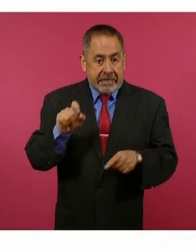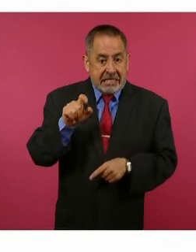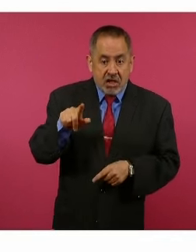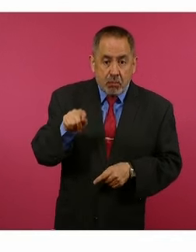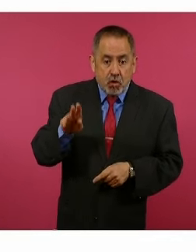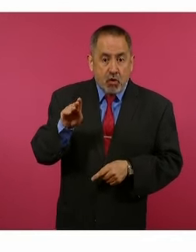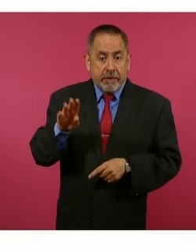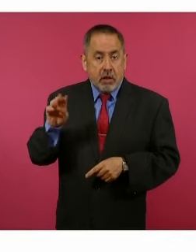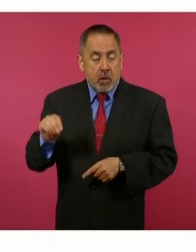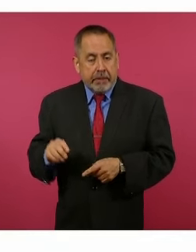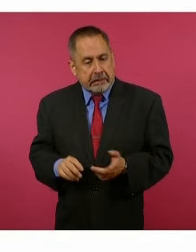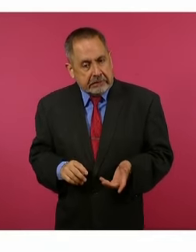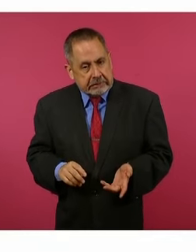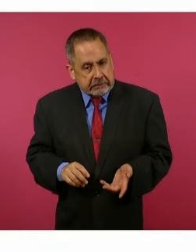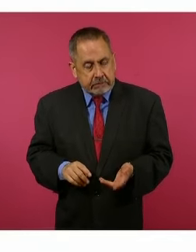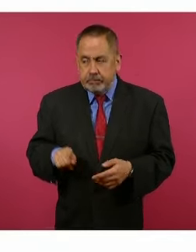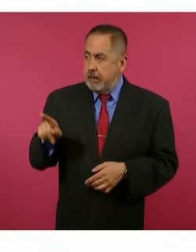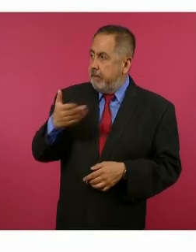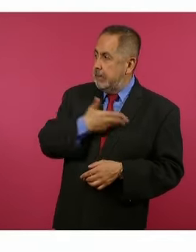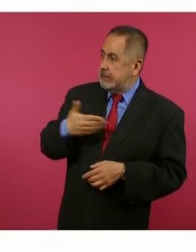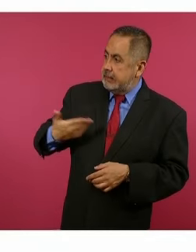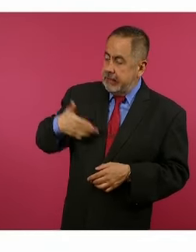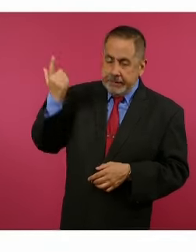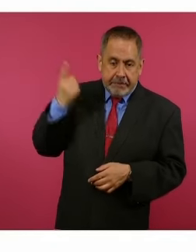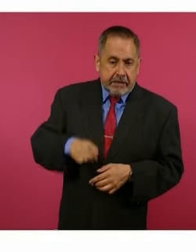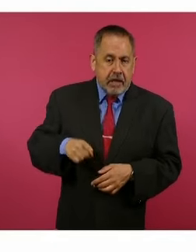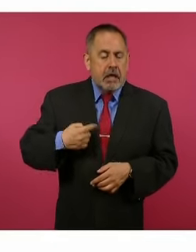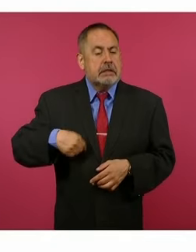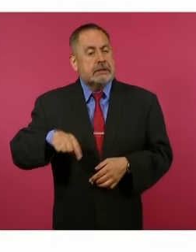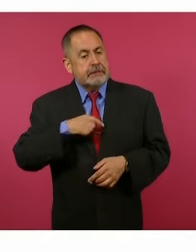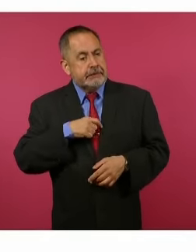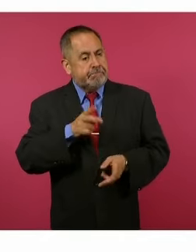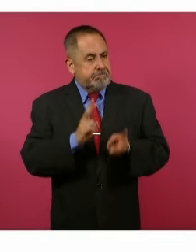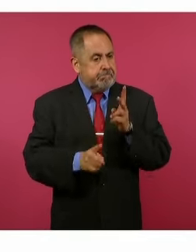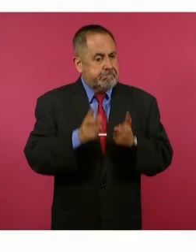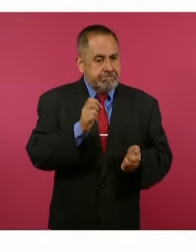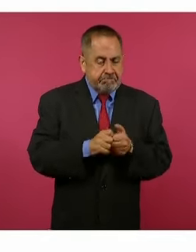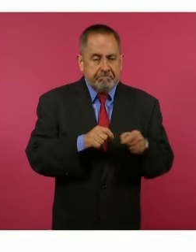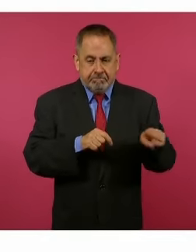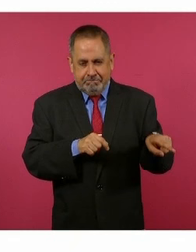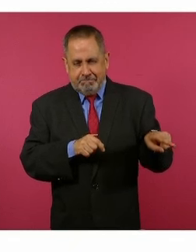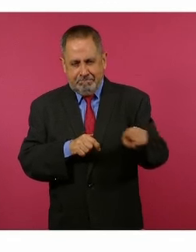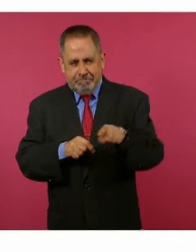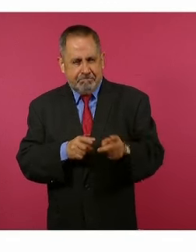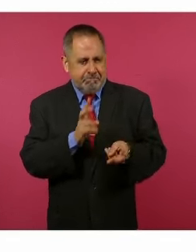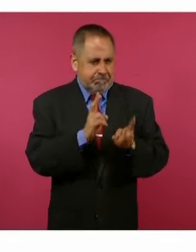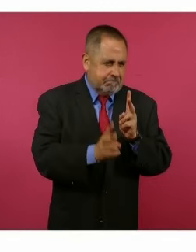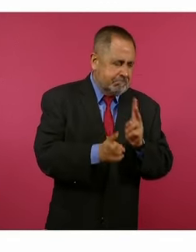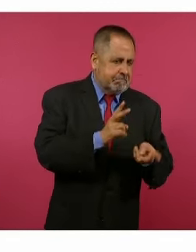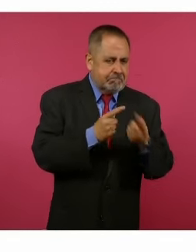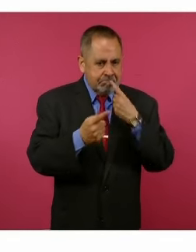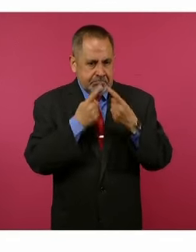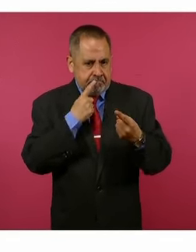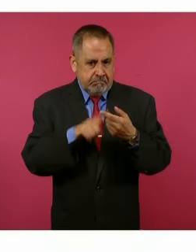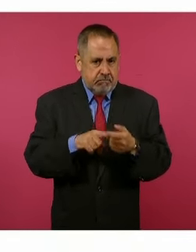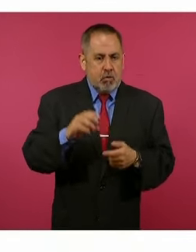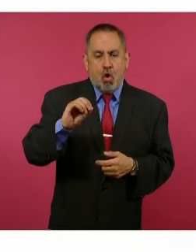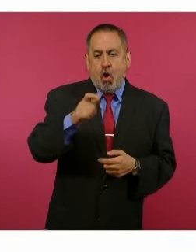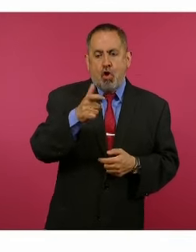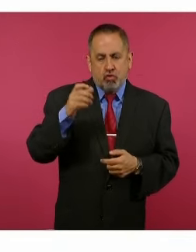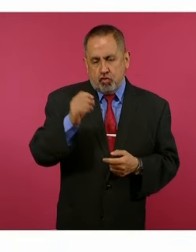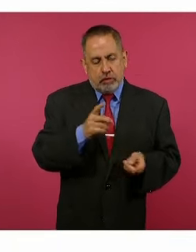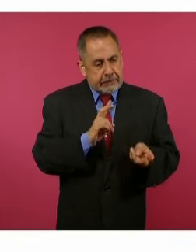debo de mencionar que como lo ha instruido el señor presidente hemos tenido pláticas constantes con este grupo y en nuestros